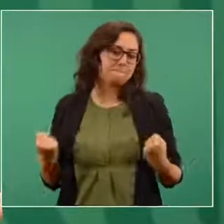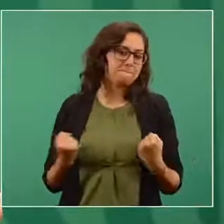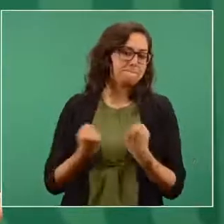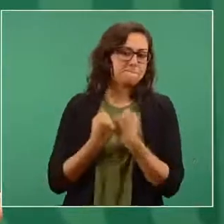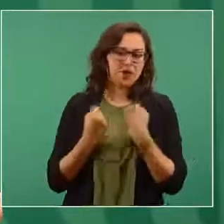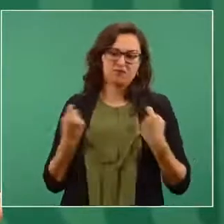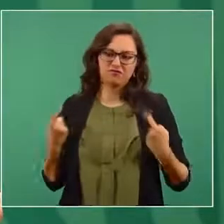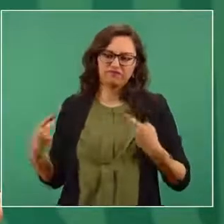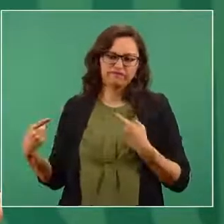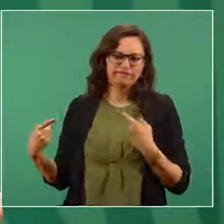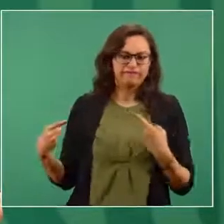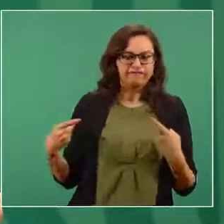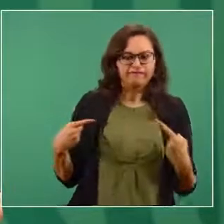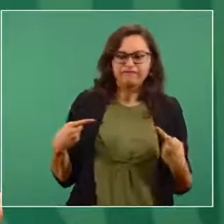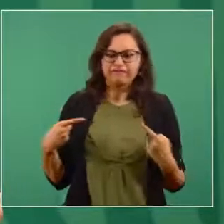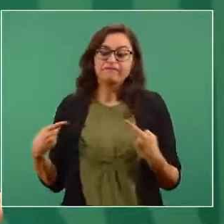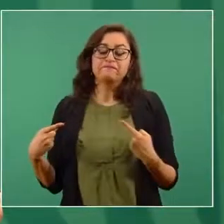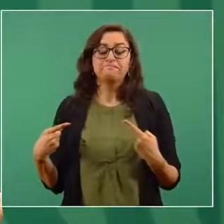de tensiones,